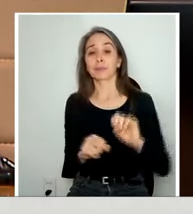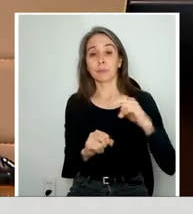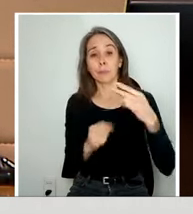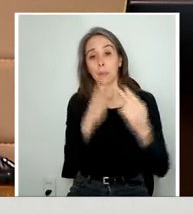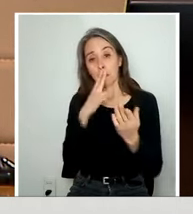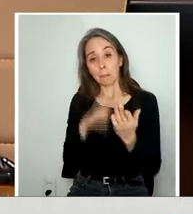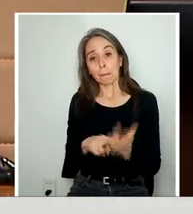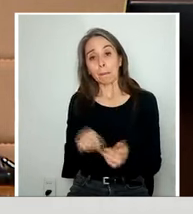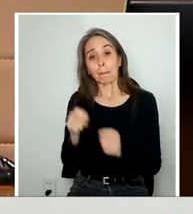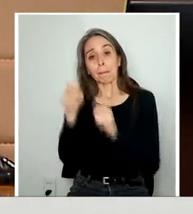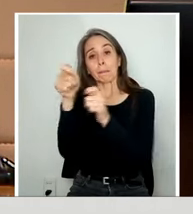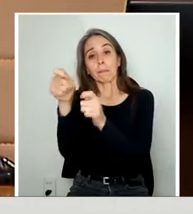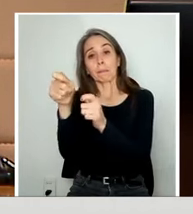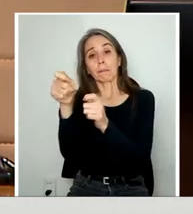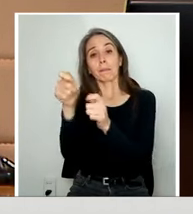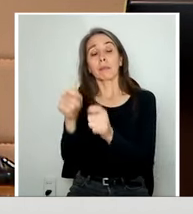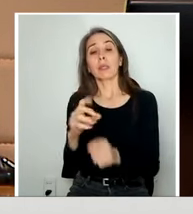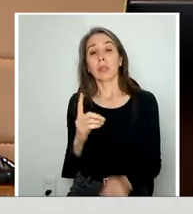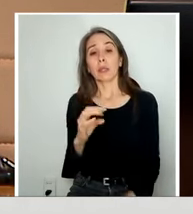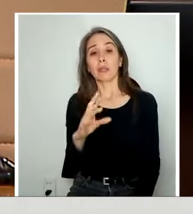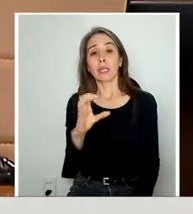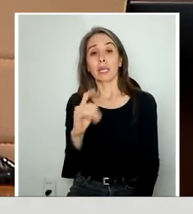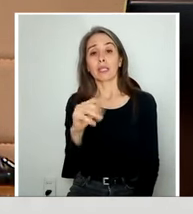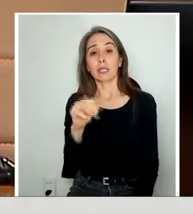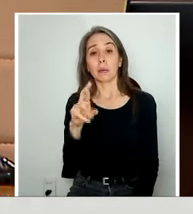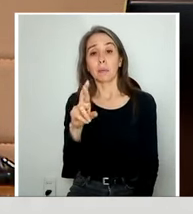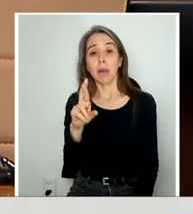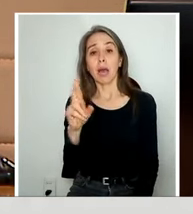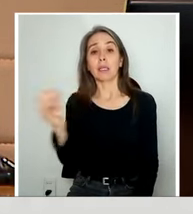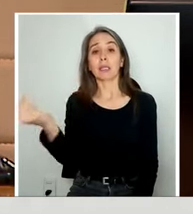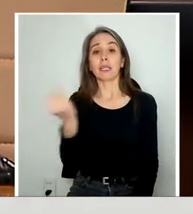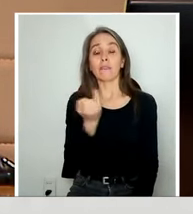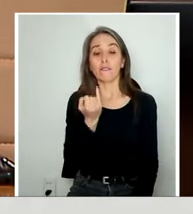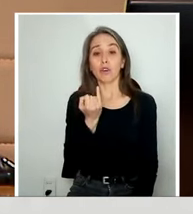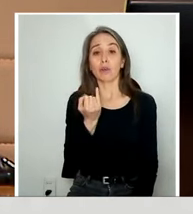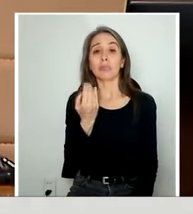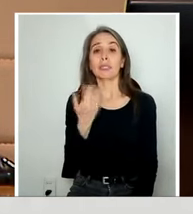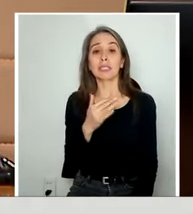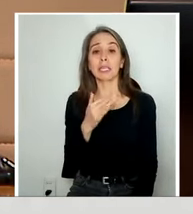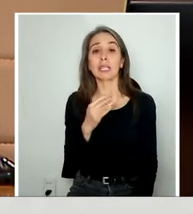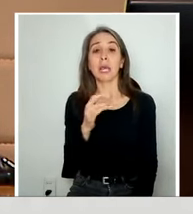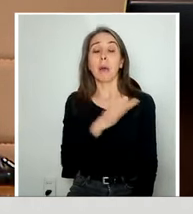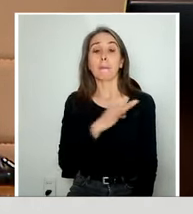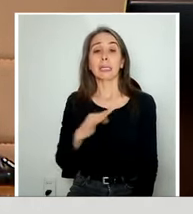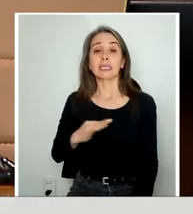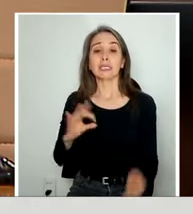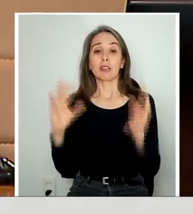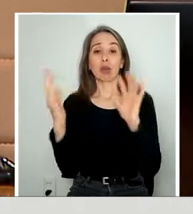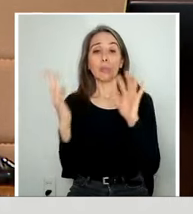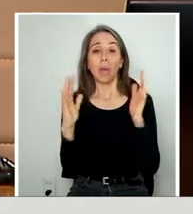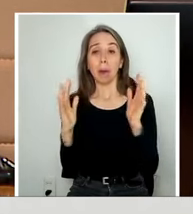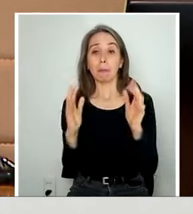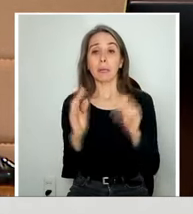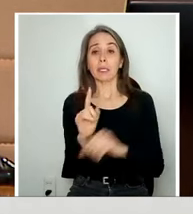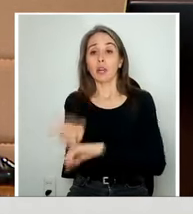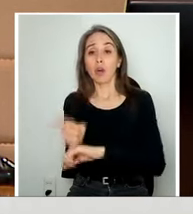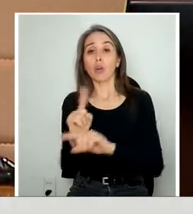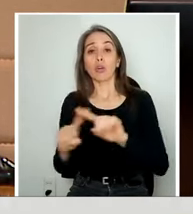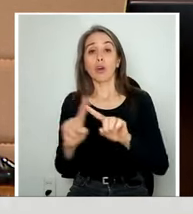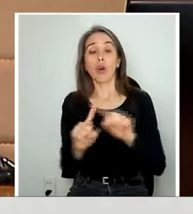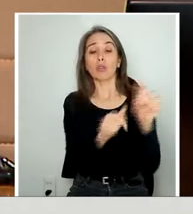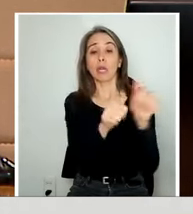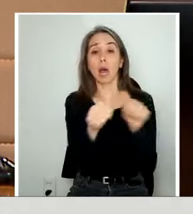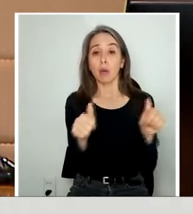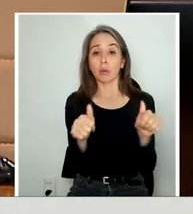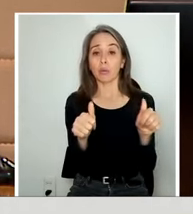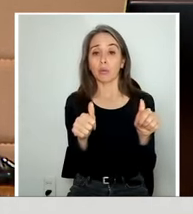a la directemar para que informen si han recibido instrucciones del Ministerio de medio ambiente u otra autoridad en torno